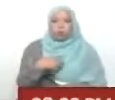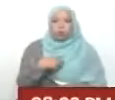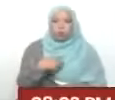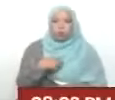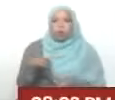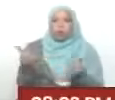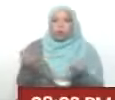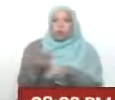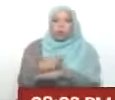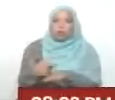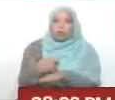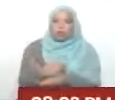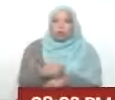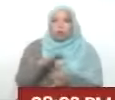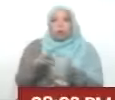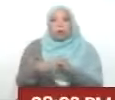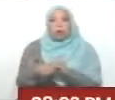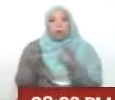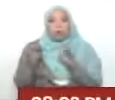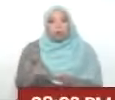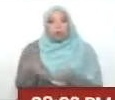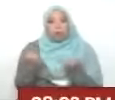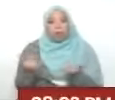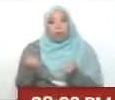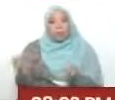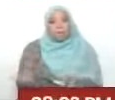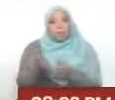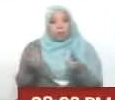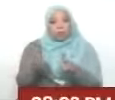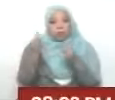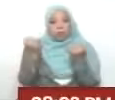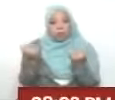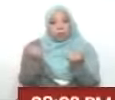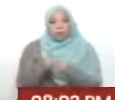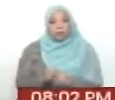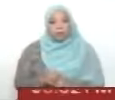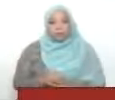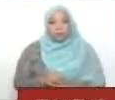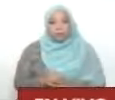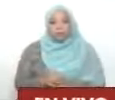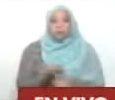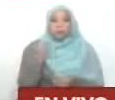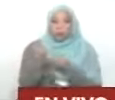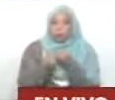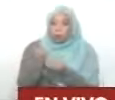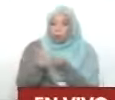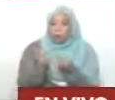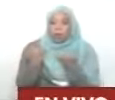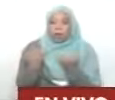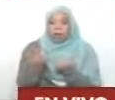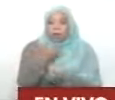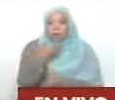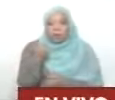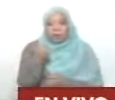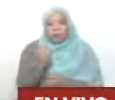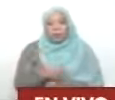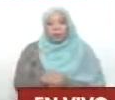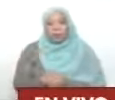nuevo gobierno y los cambios son ya, y la victoria es ya. Y las cosas que hay que hacer para mejorar son